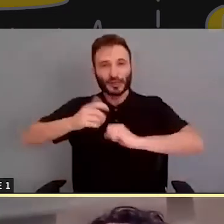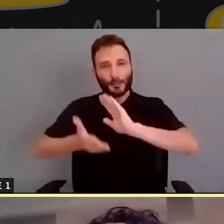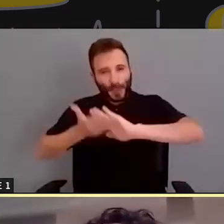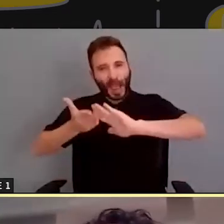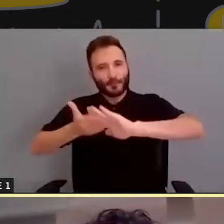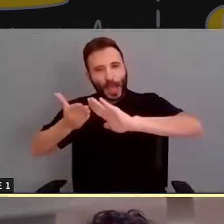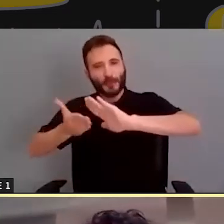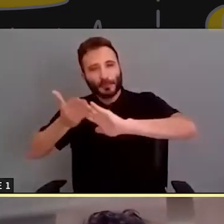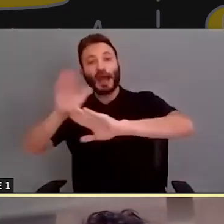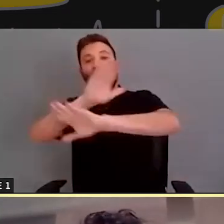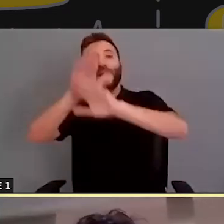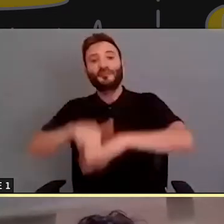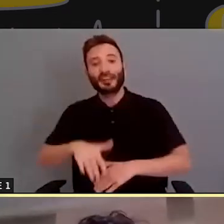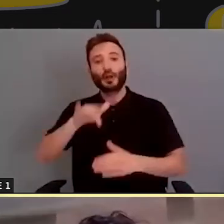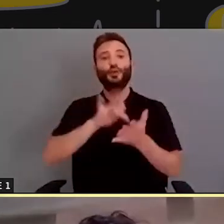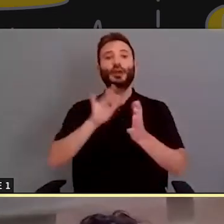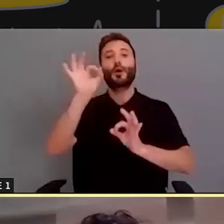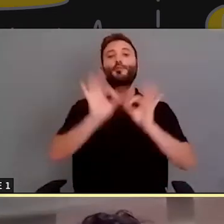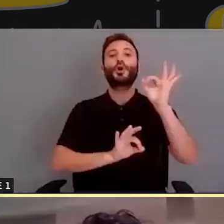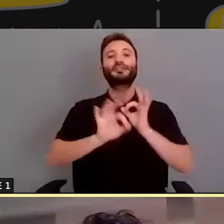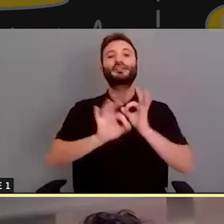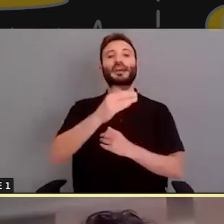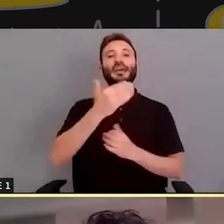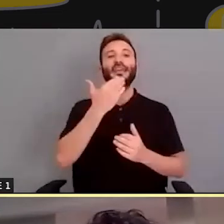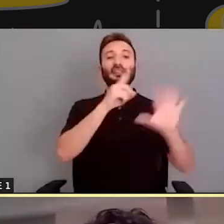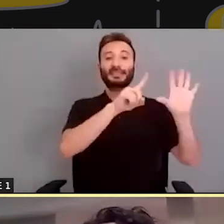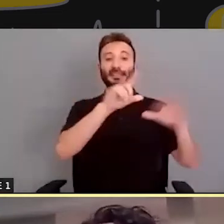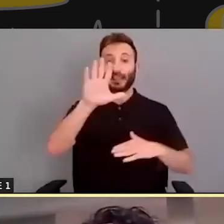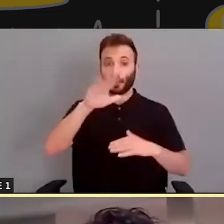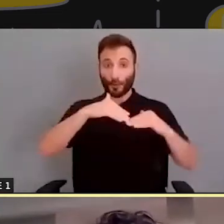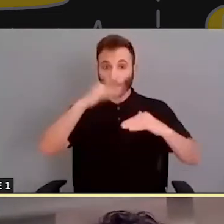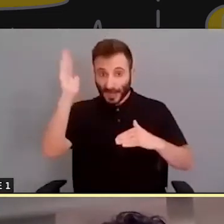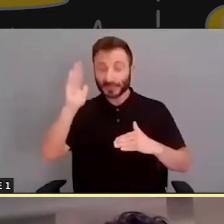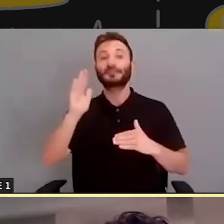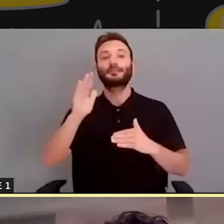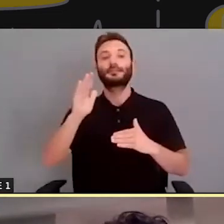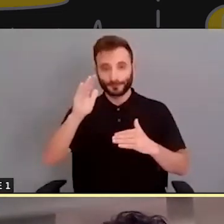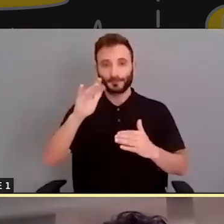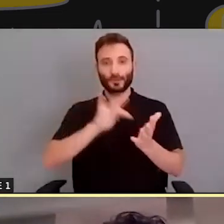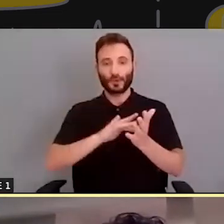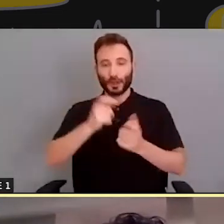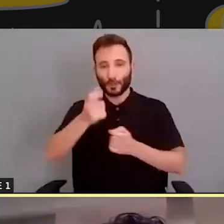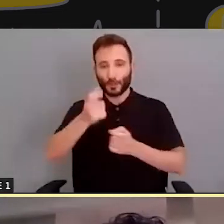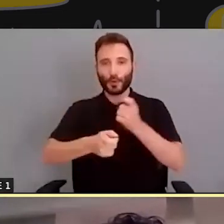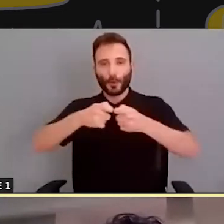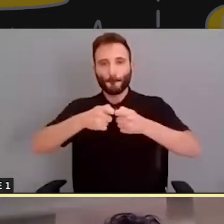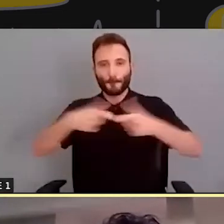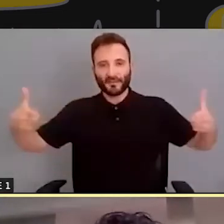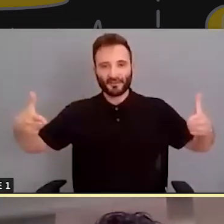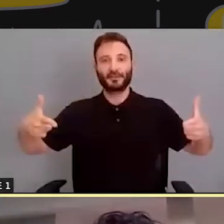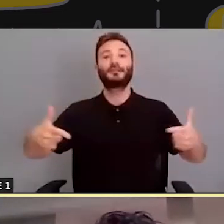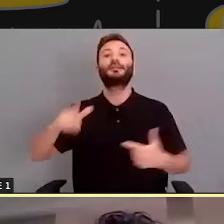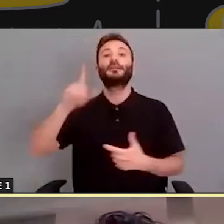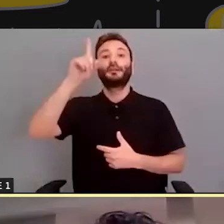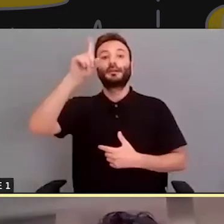un gran porcentaje de la población de más de 65 años pues, aumente en los próximos años, ¿no? Y bueno, pues